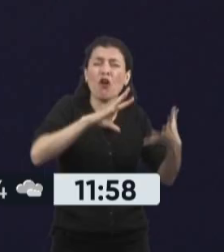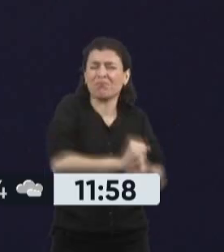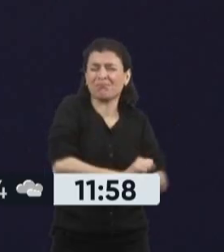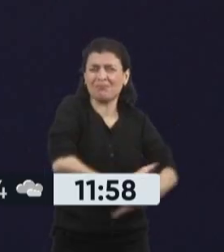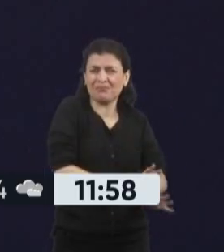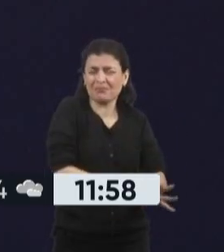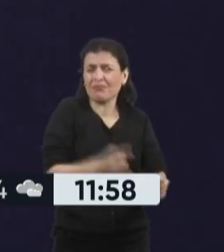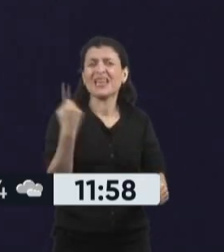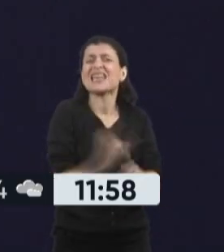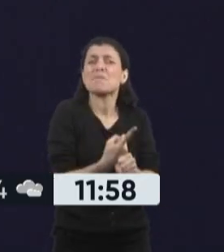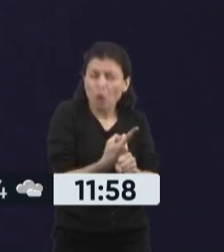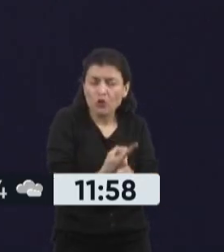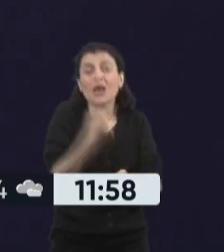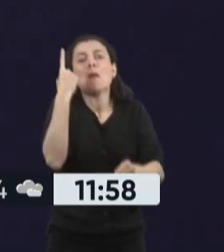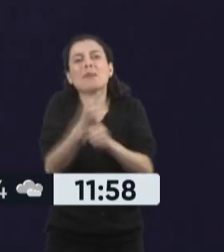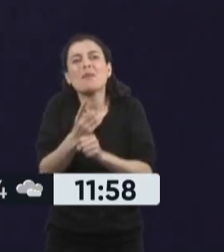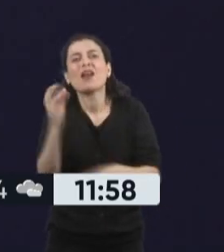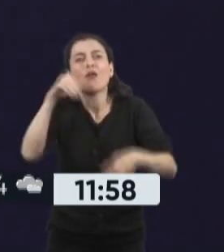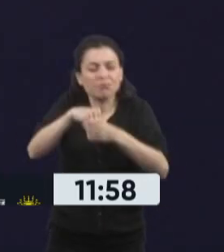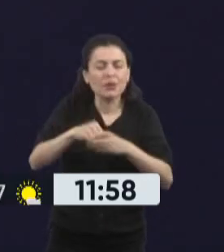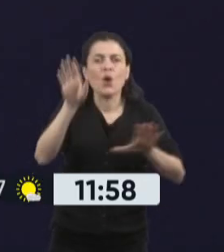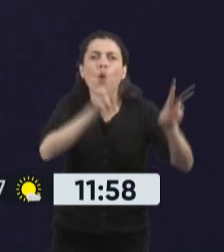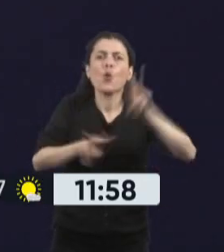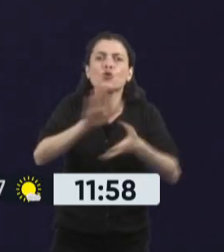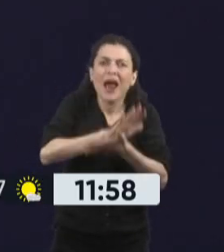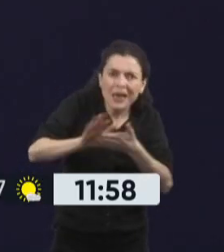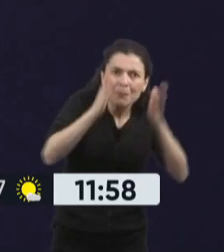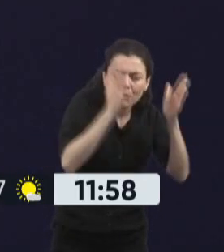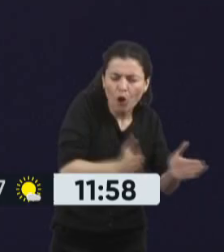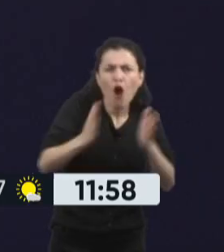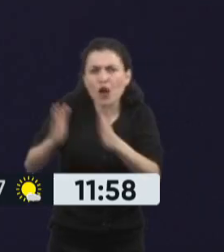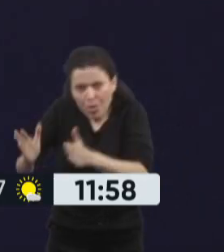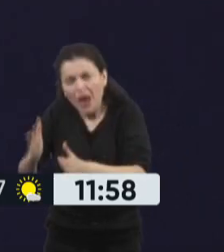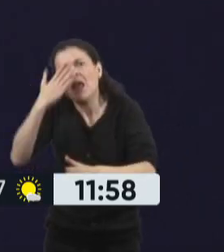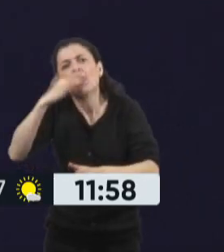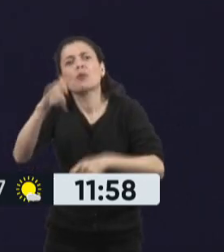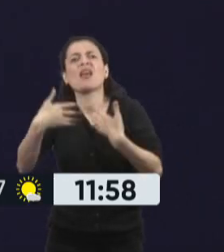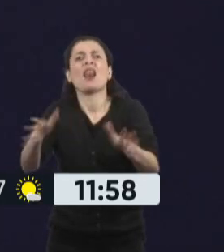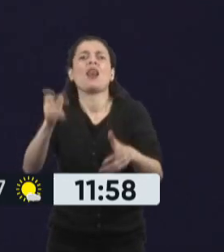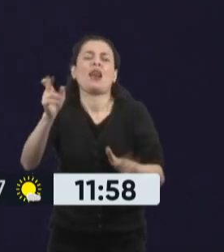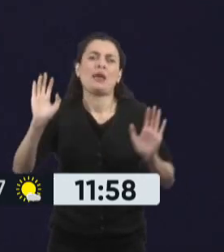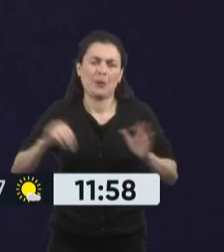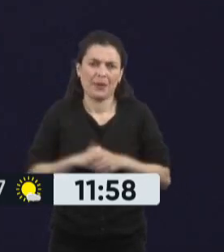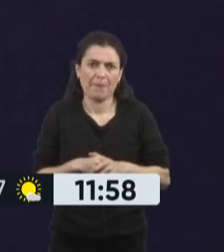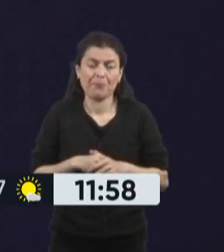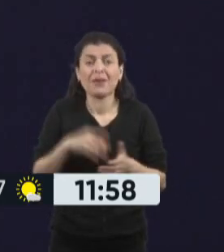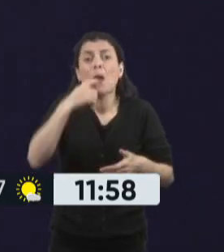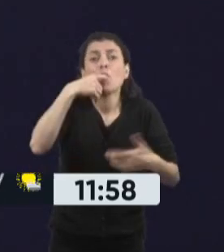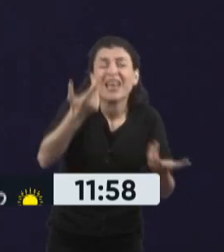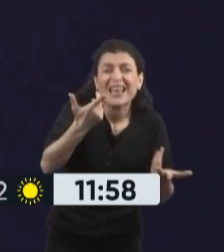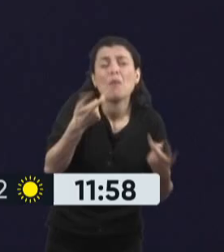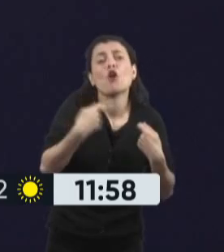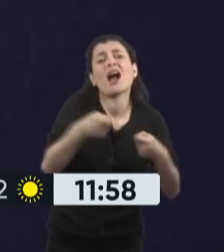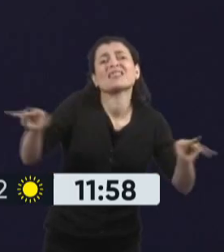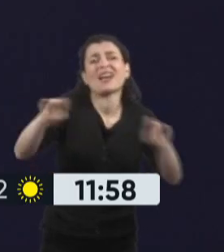han limpiado los pasivos remunerados, se ha cortado con por supuesto, el déficit